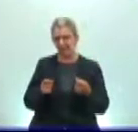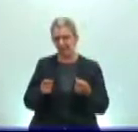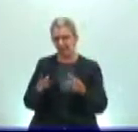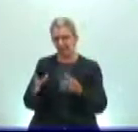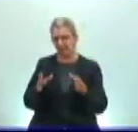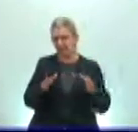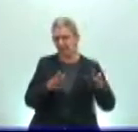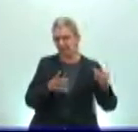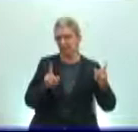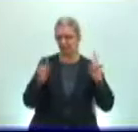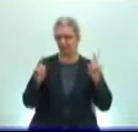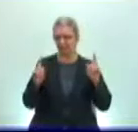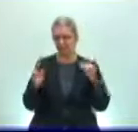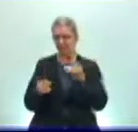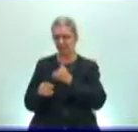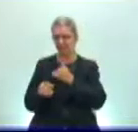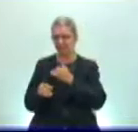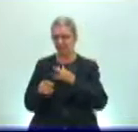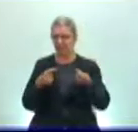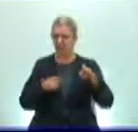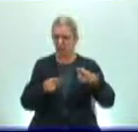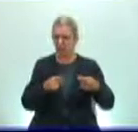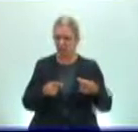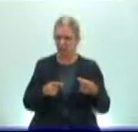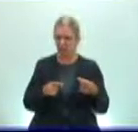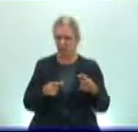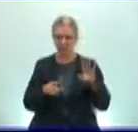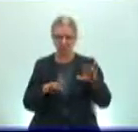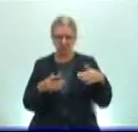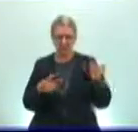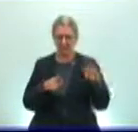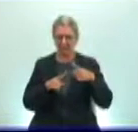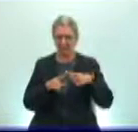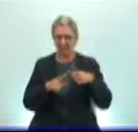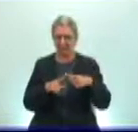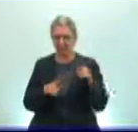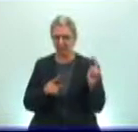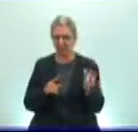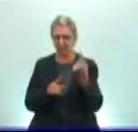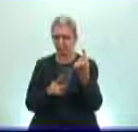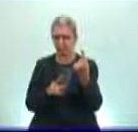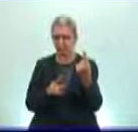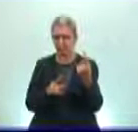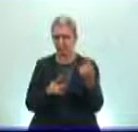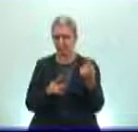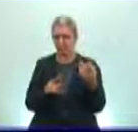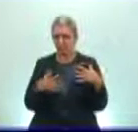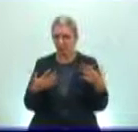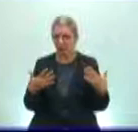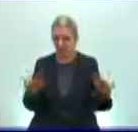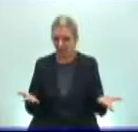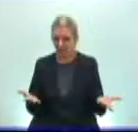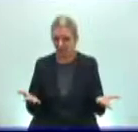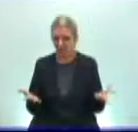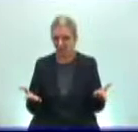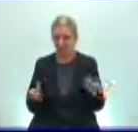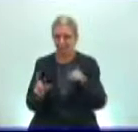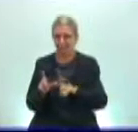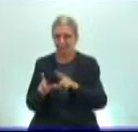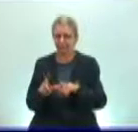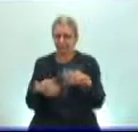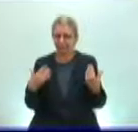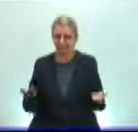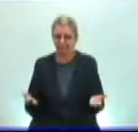militar? ¿Cuál sería la tarea número 1 para la sociedad soviética? Precisamente, en pantalla le